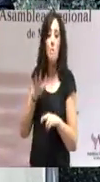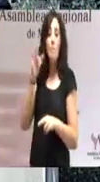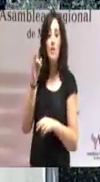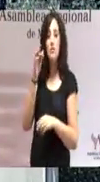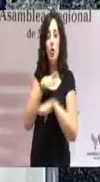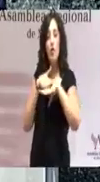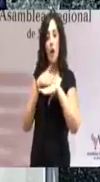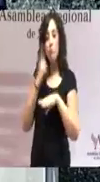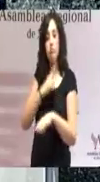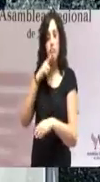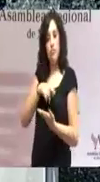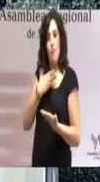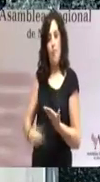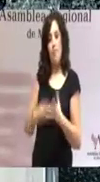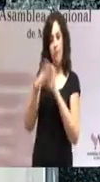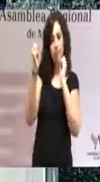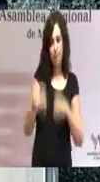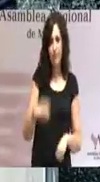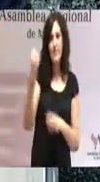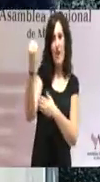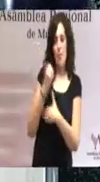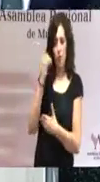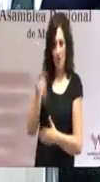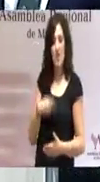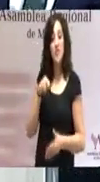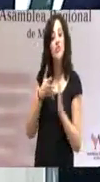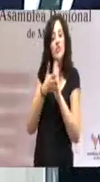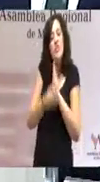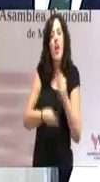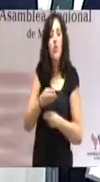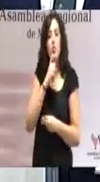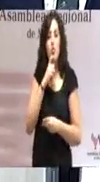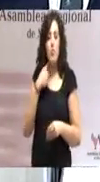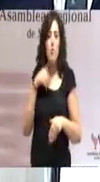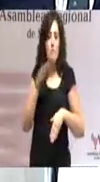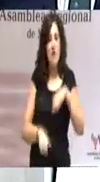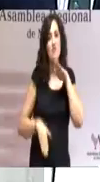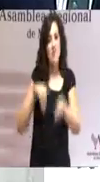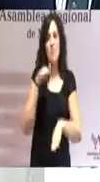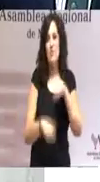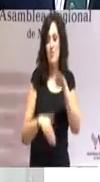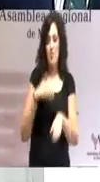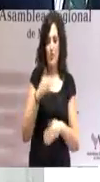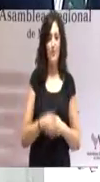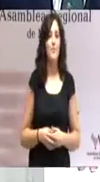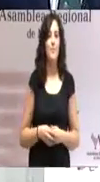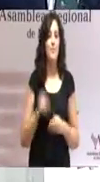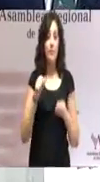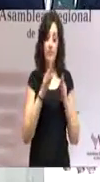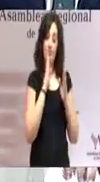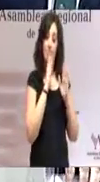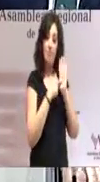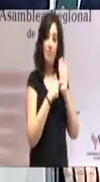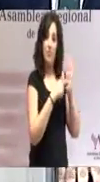esta región. Y eso se consigue dando pasos y actuando con decisión. Mire, este es el documento que